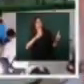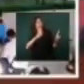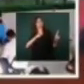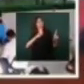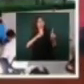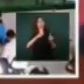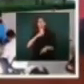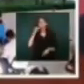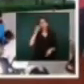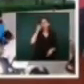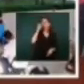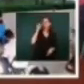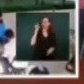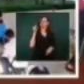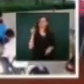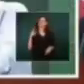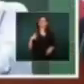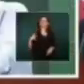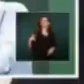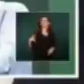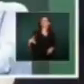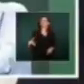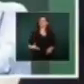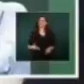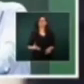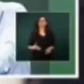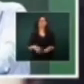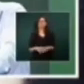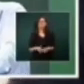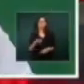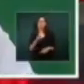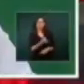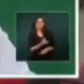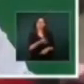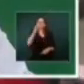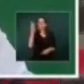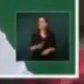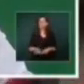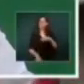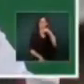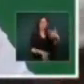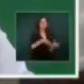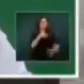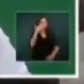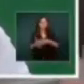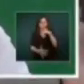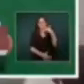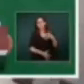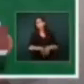Se vuelven presumidos, prepotentes. Y lo peor, corruptos. Eso es lo